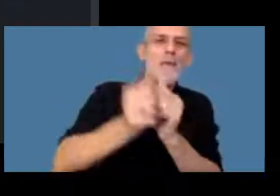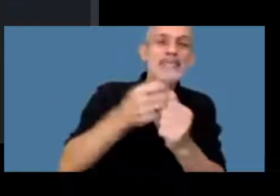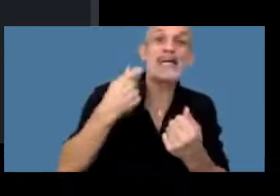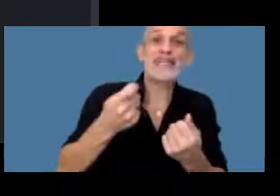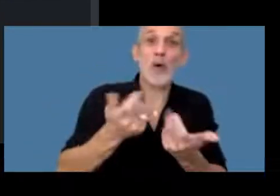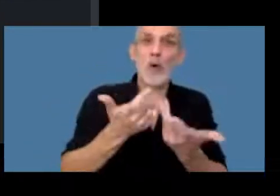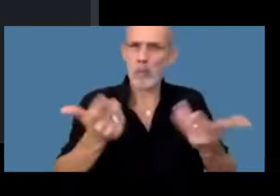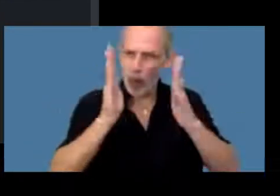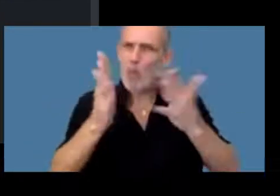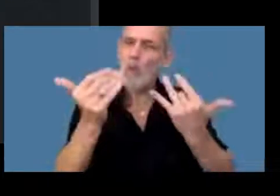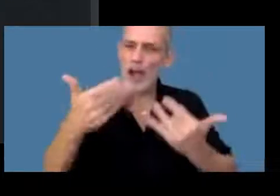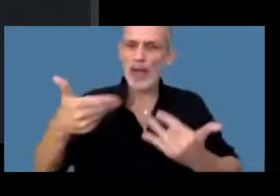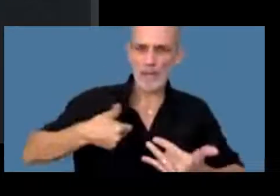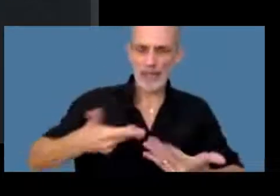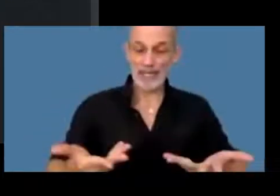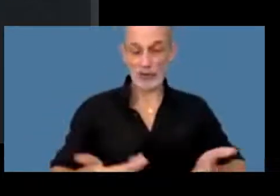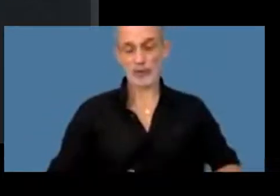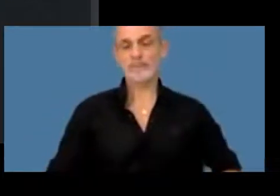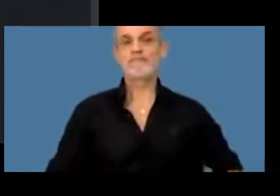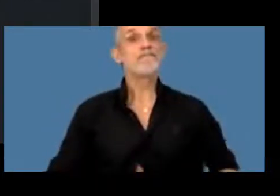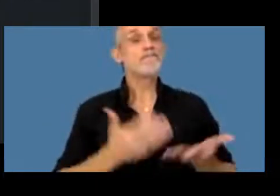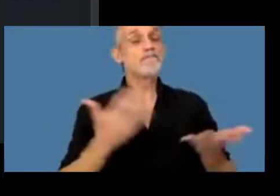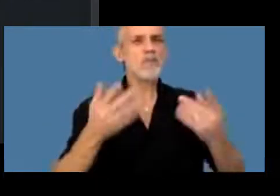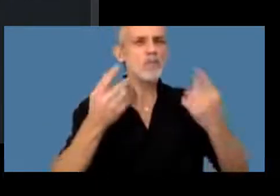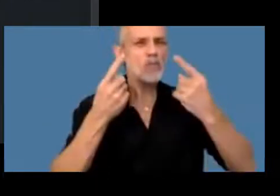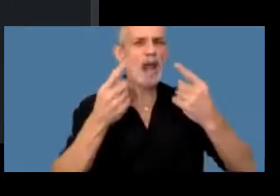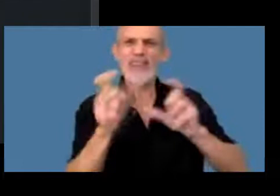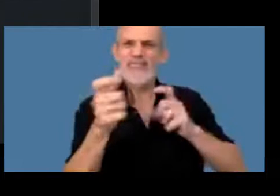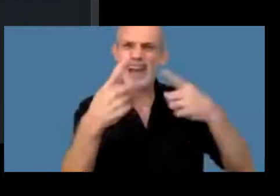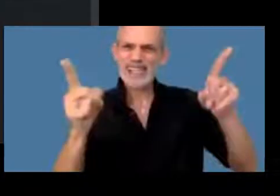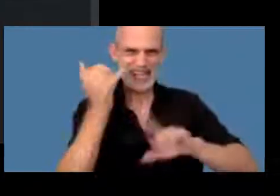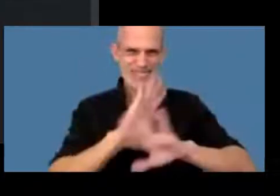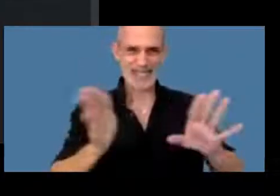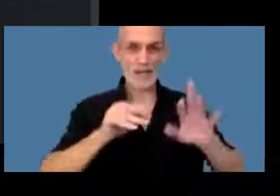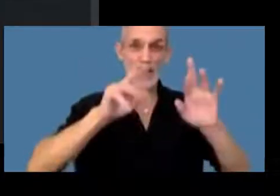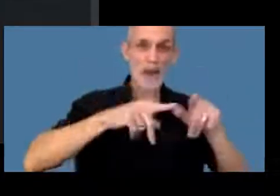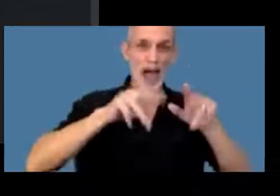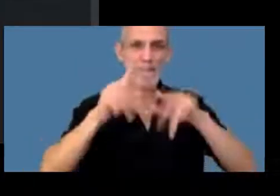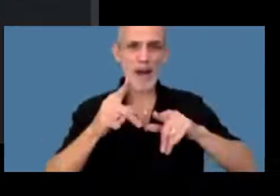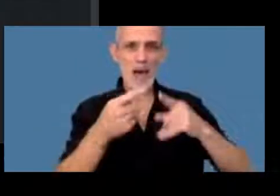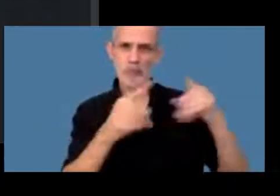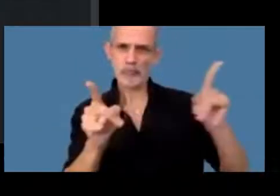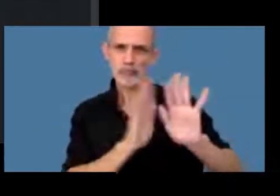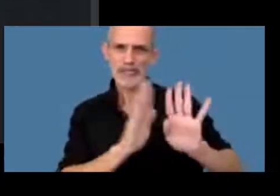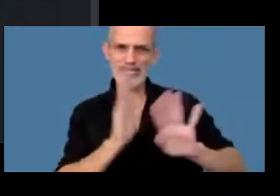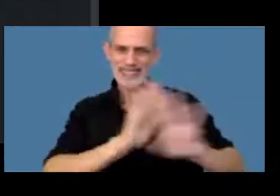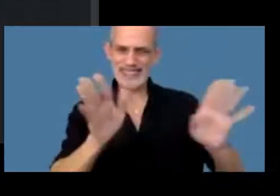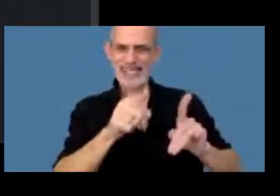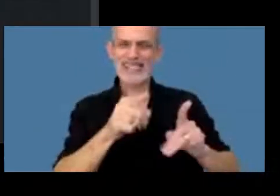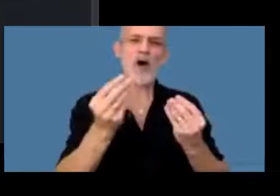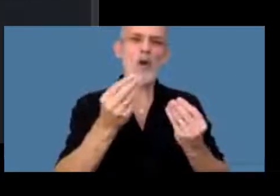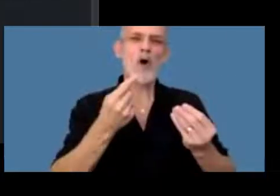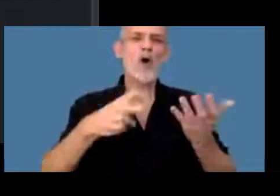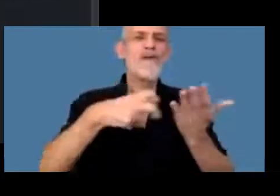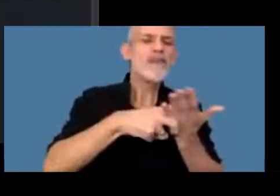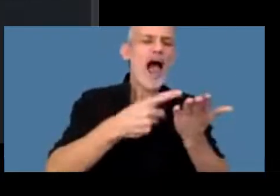digamos. Bueno, la diferencia ya la comenté, ¿no? De planificación y auditoría fiscal y cómo está la cosa hoy desenvolviéndose